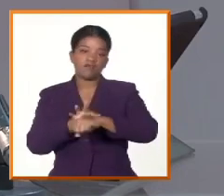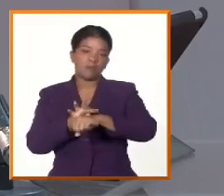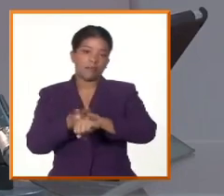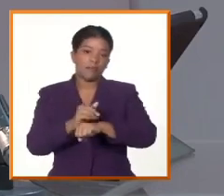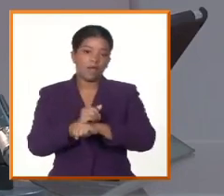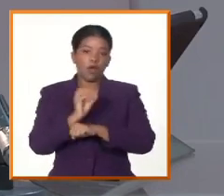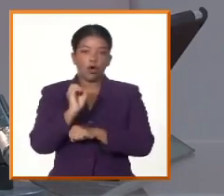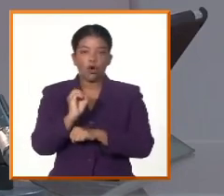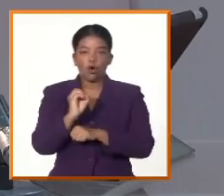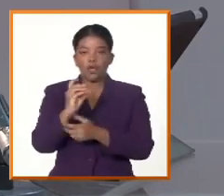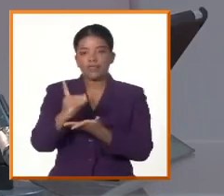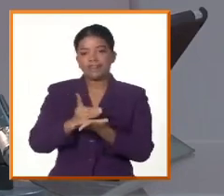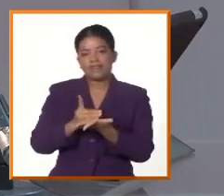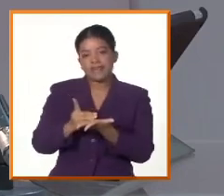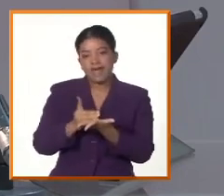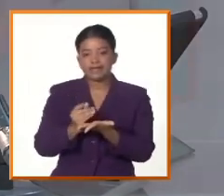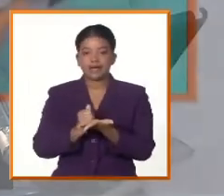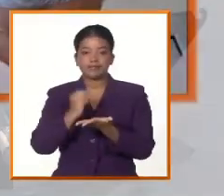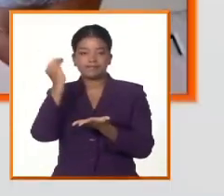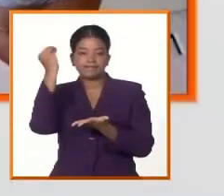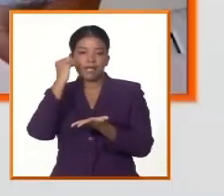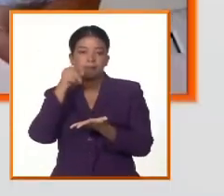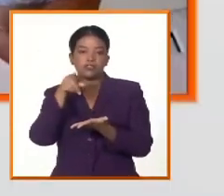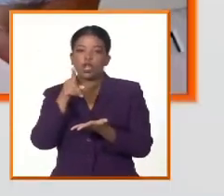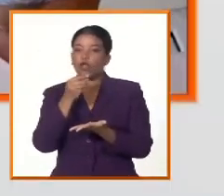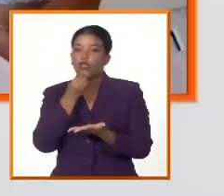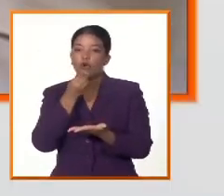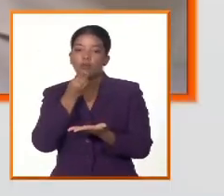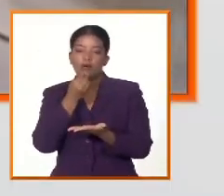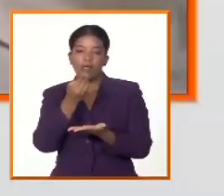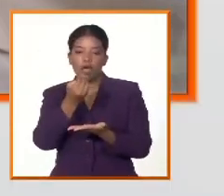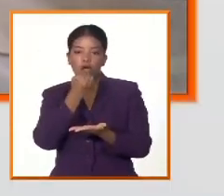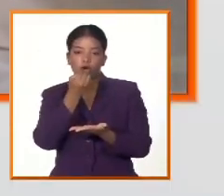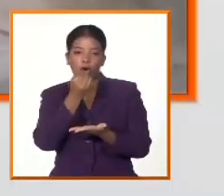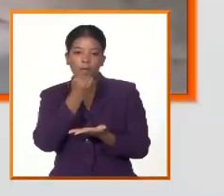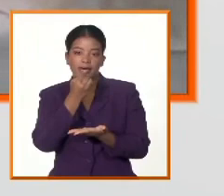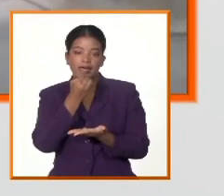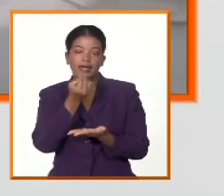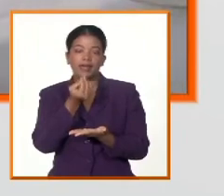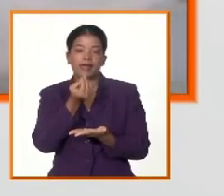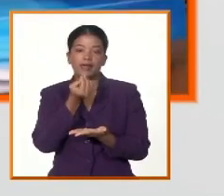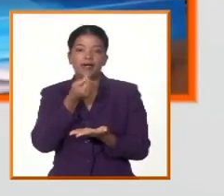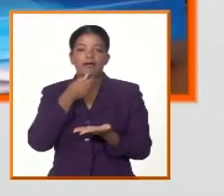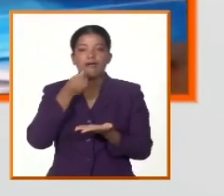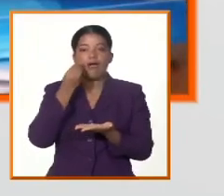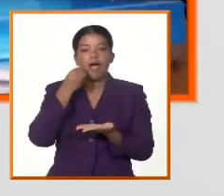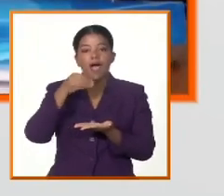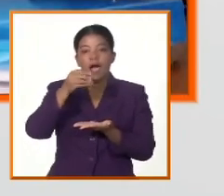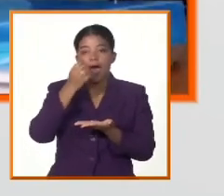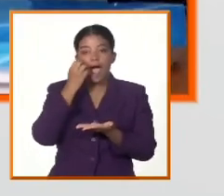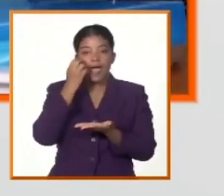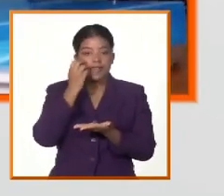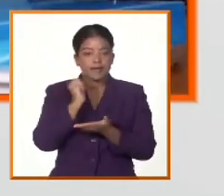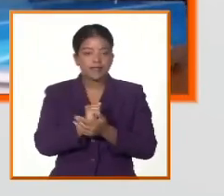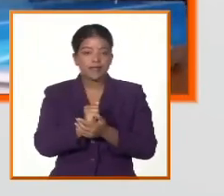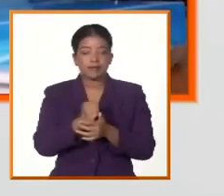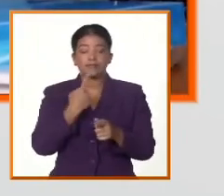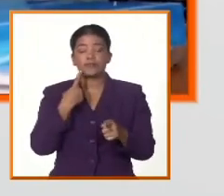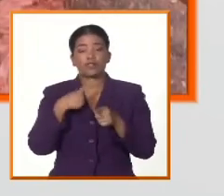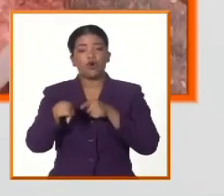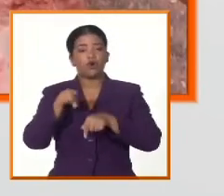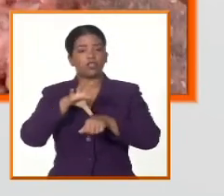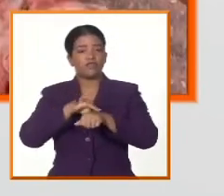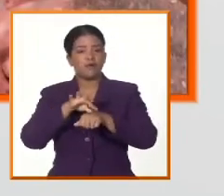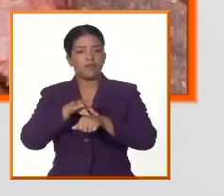dígase celíaco Ahí estamos trabajando ahora una enfermedad compleja que la cidemia